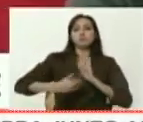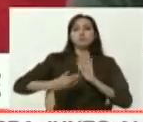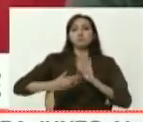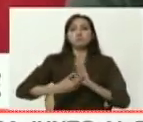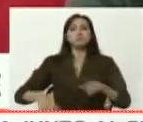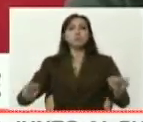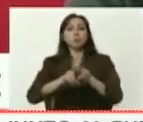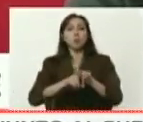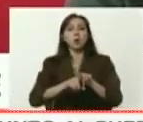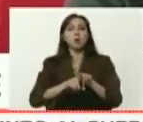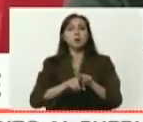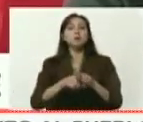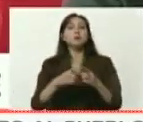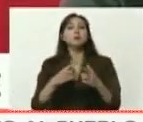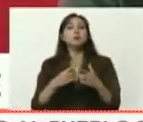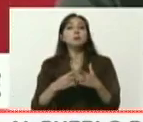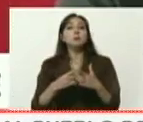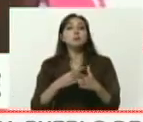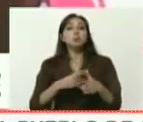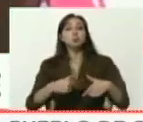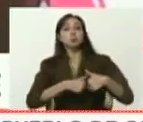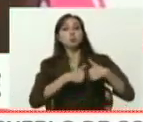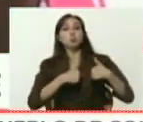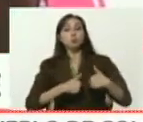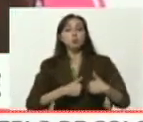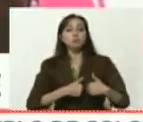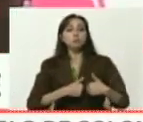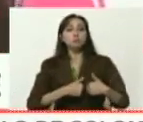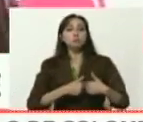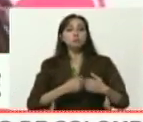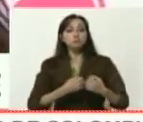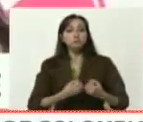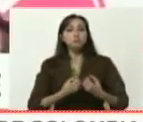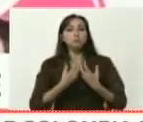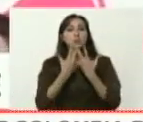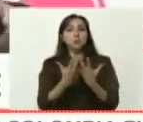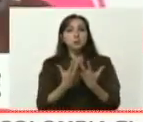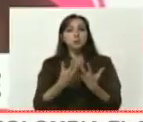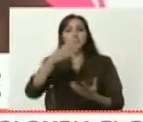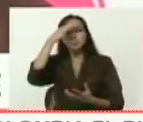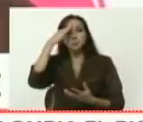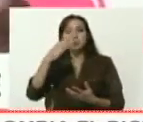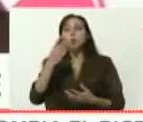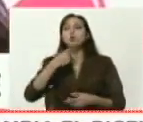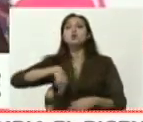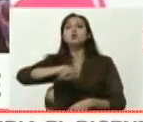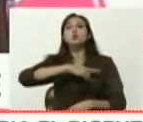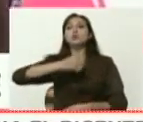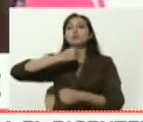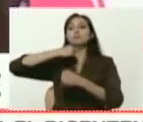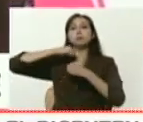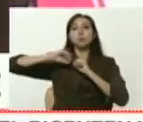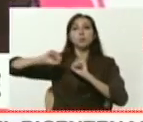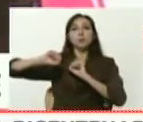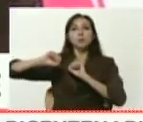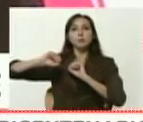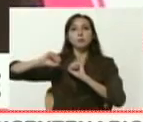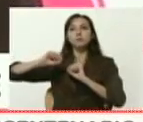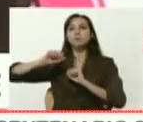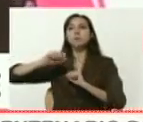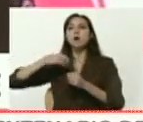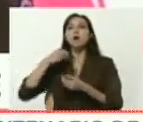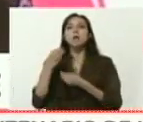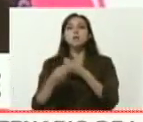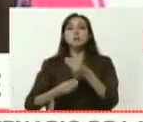el corazón de la Fuerza Armada y de nuestra comandancia en jefe, nos oponemos rotundamente a que eso